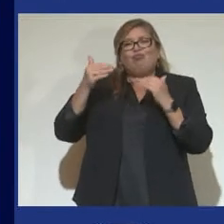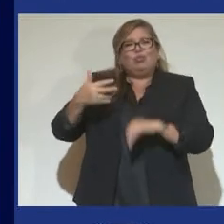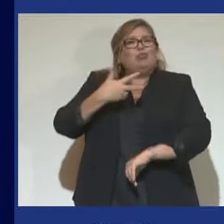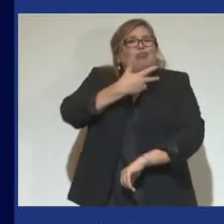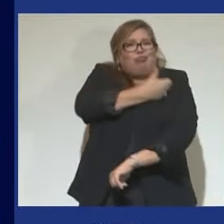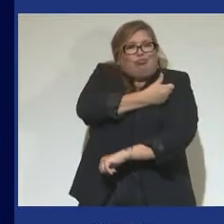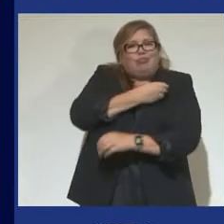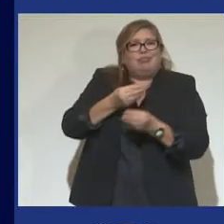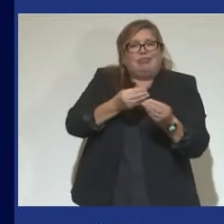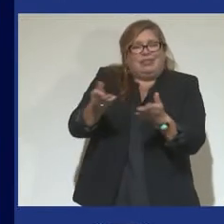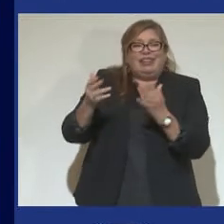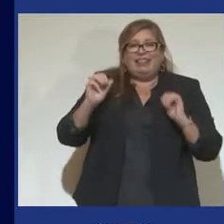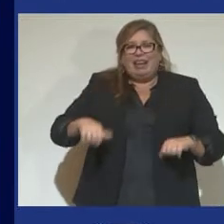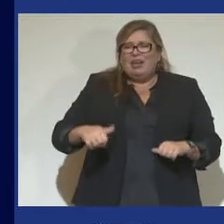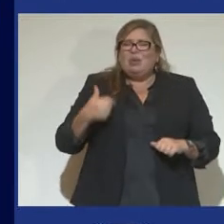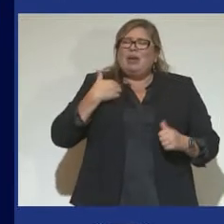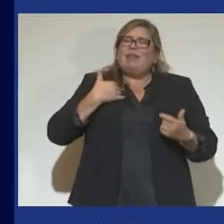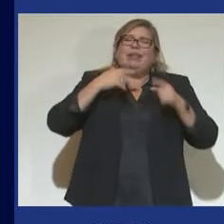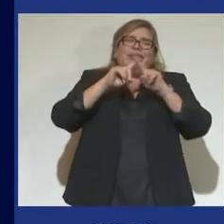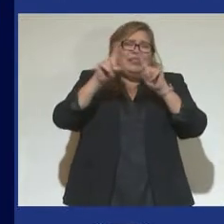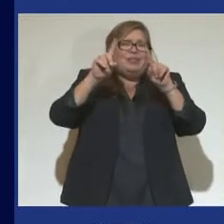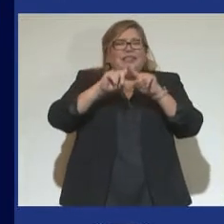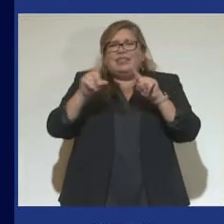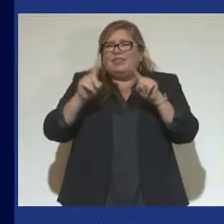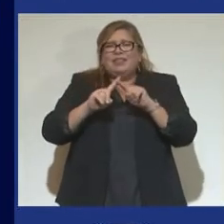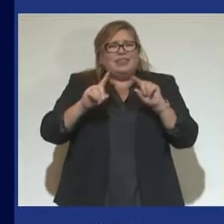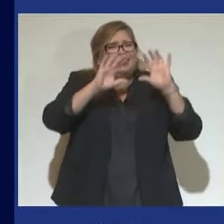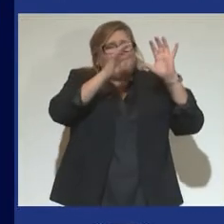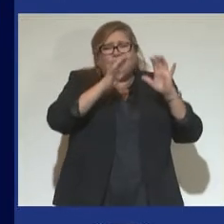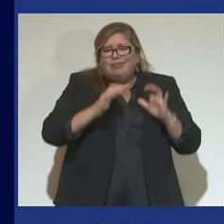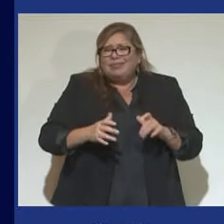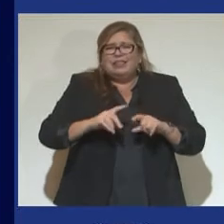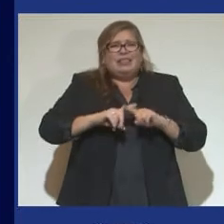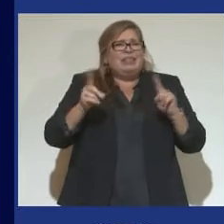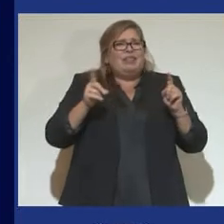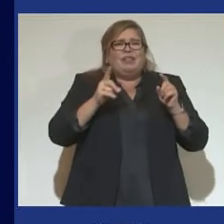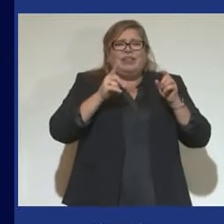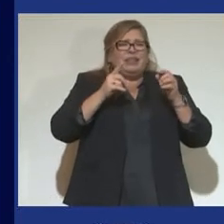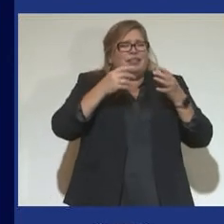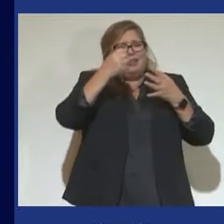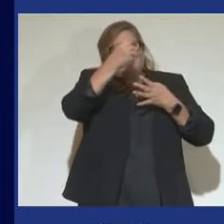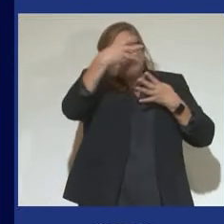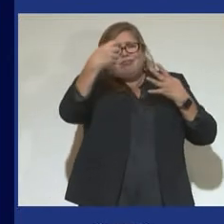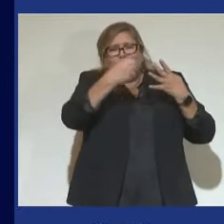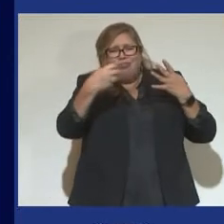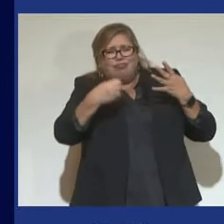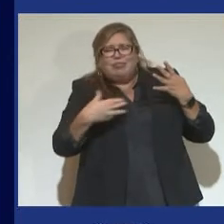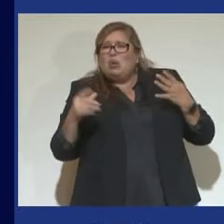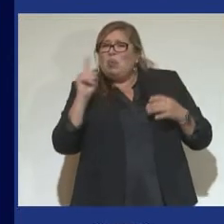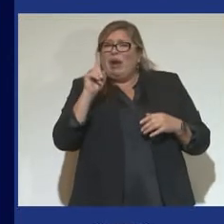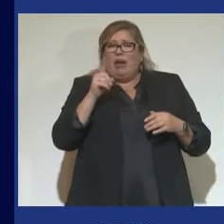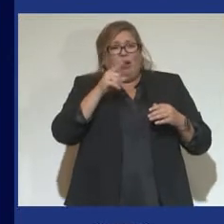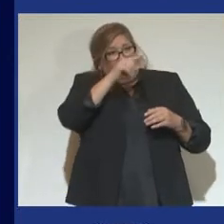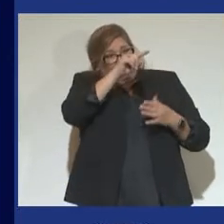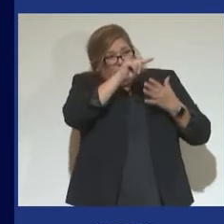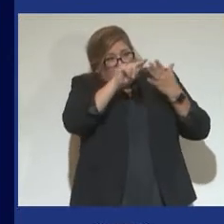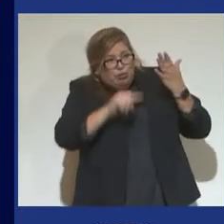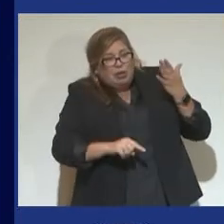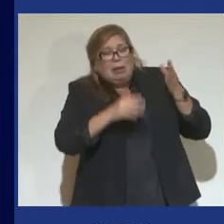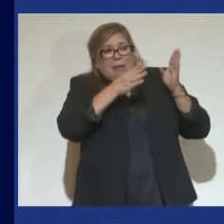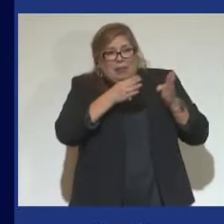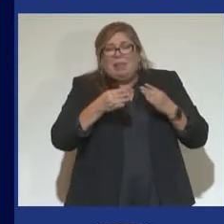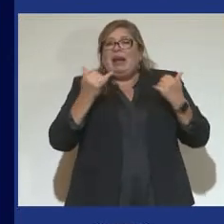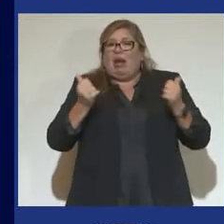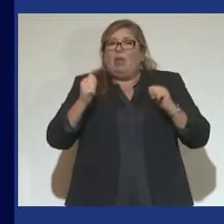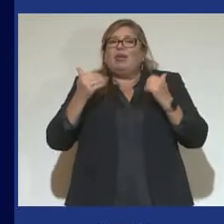de administrar las vacunas tenemos docenas de individuos hay descripciones empresariales